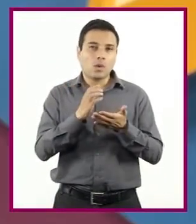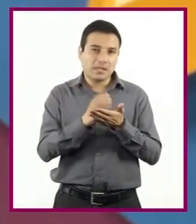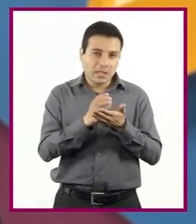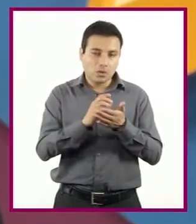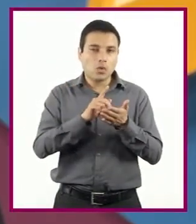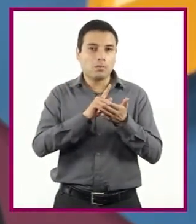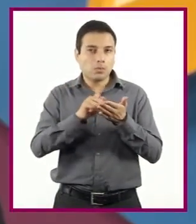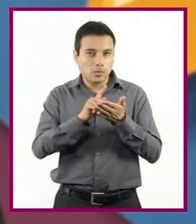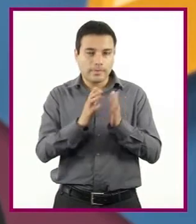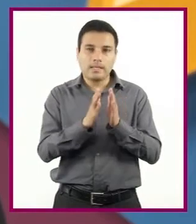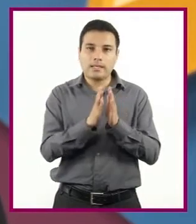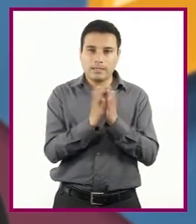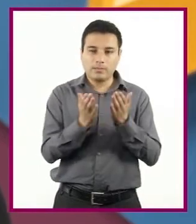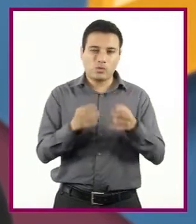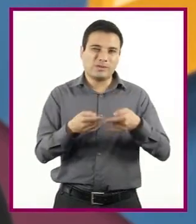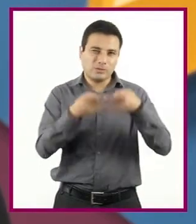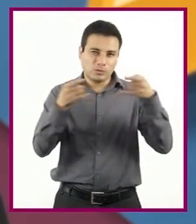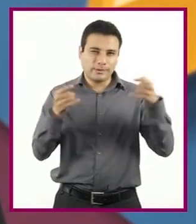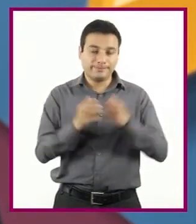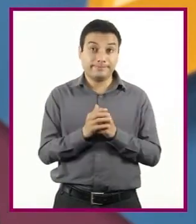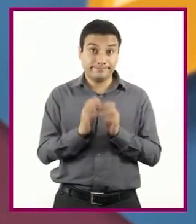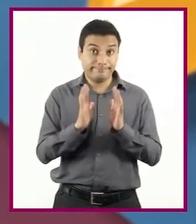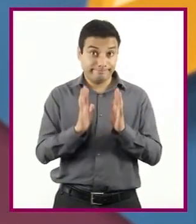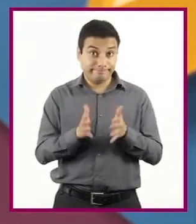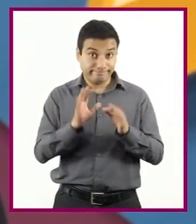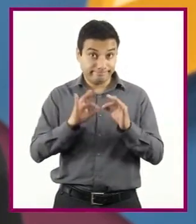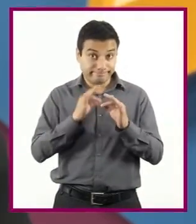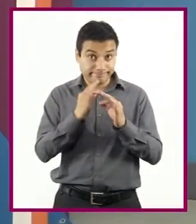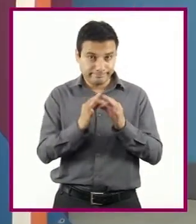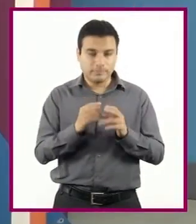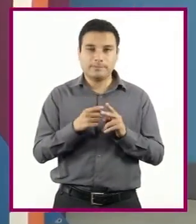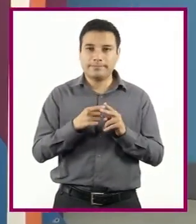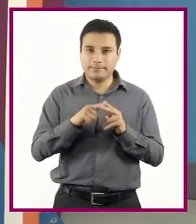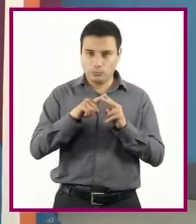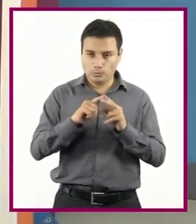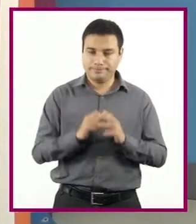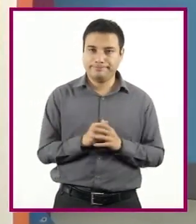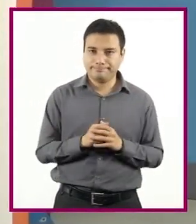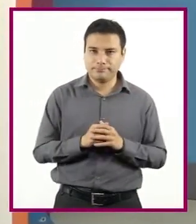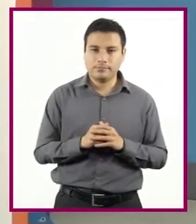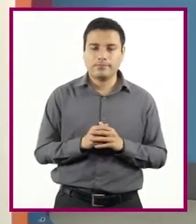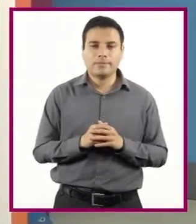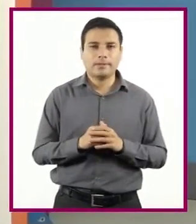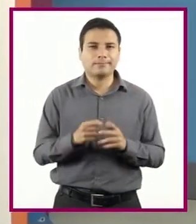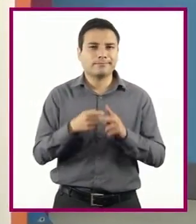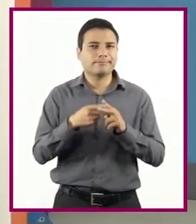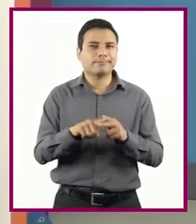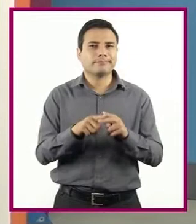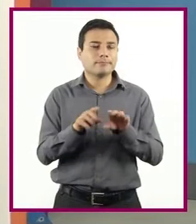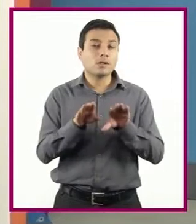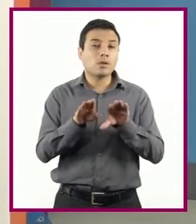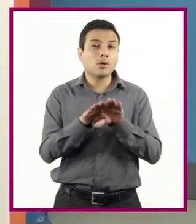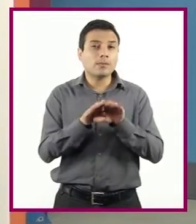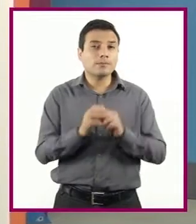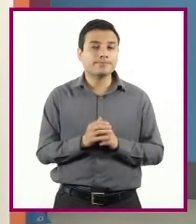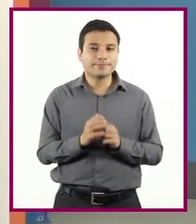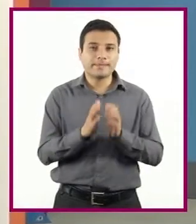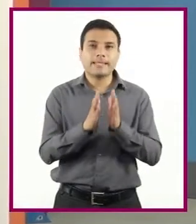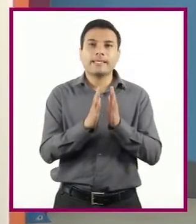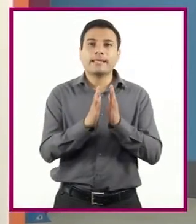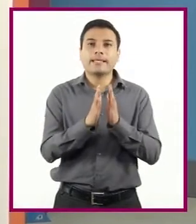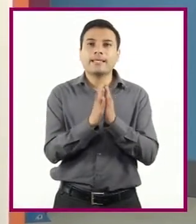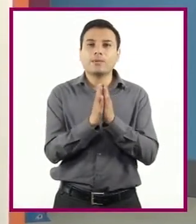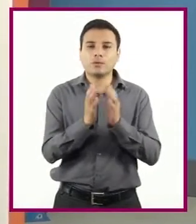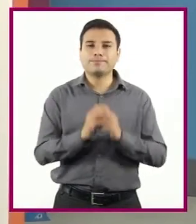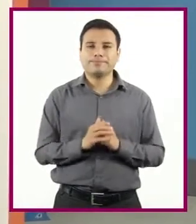texto. ¿Están listas y listos? ¡Comencemos! Para empezar, leeremos un fragmento del libro de Rafael